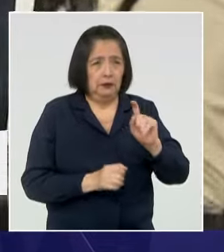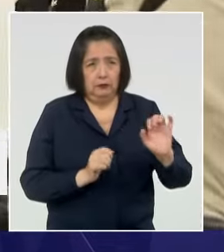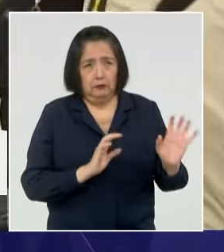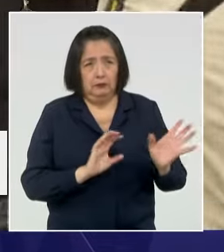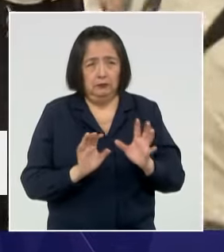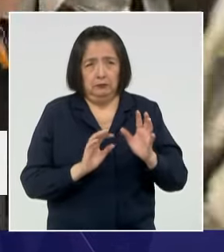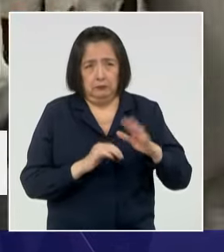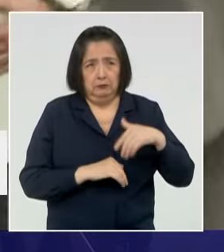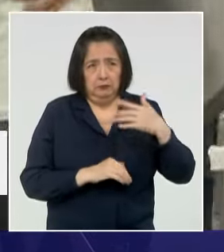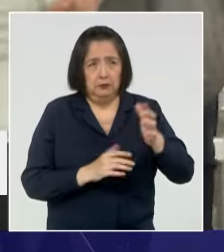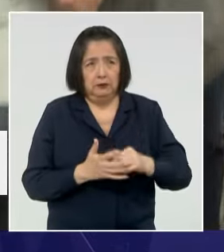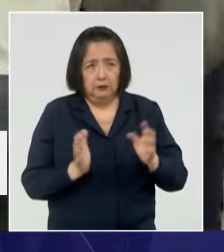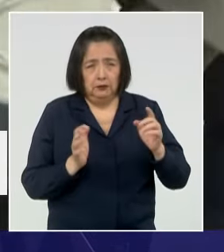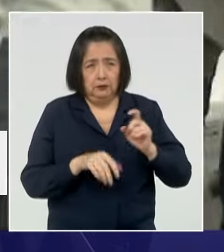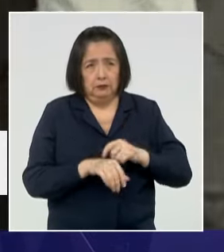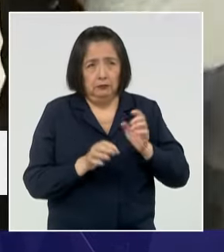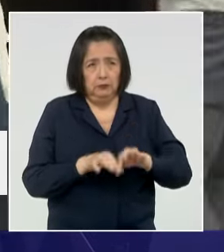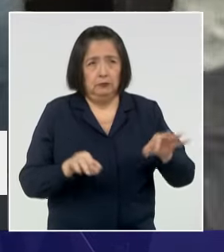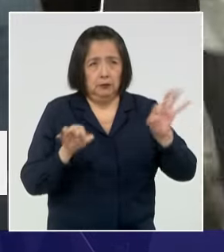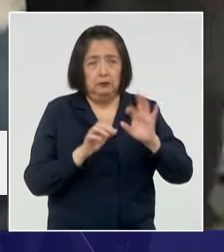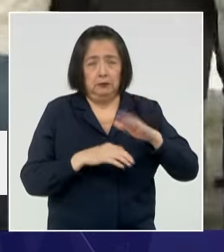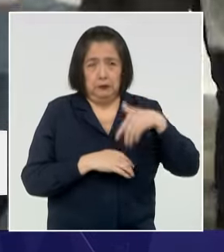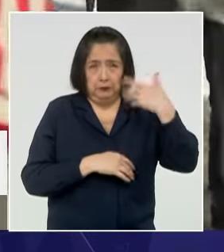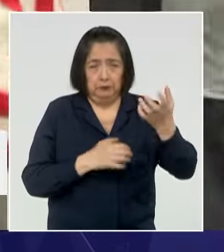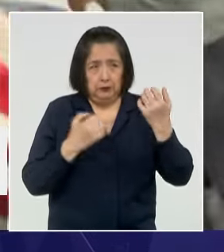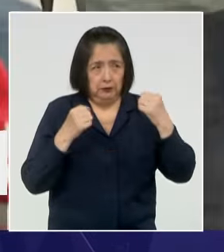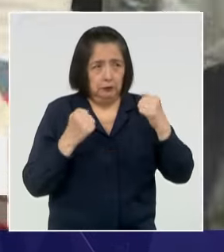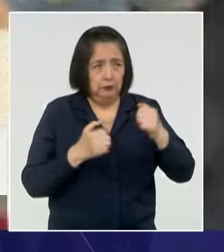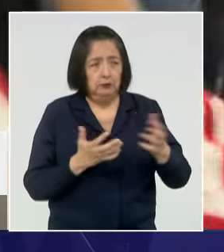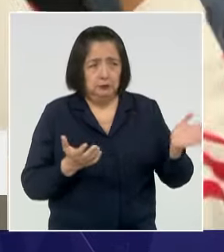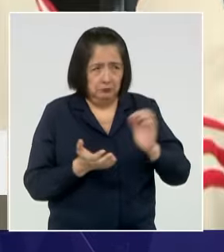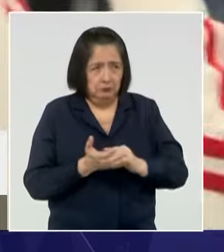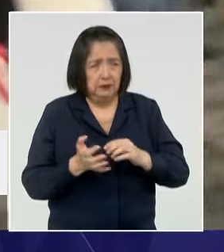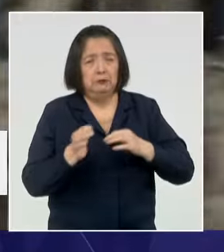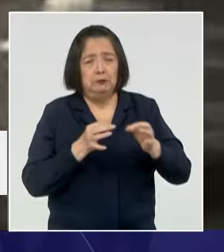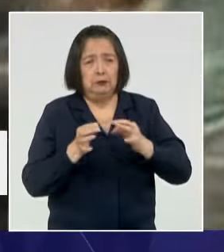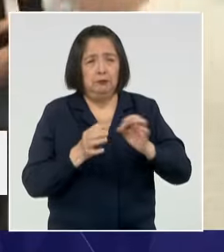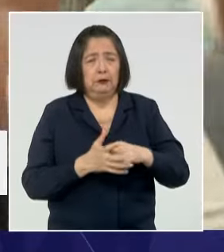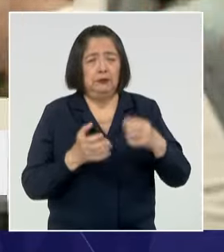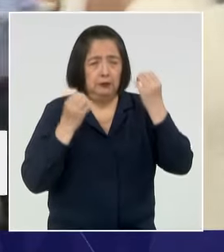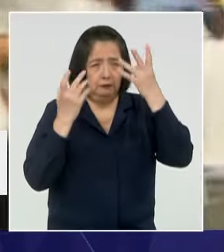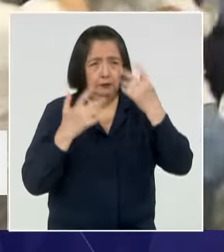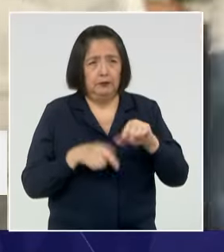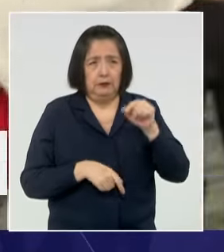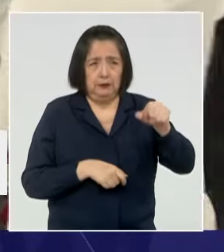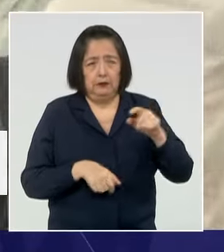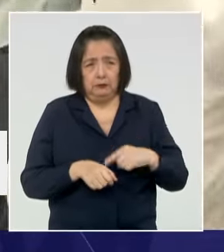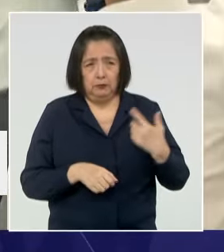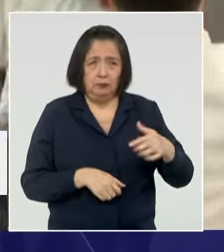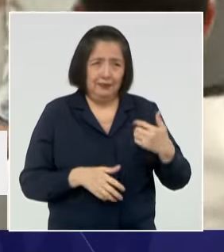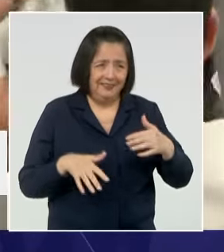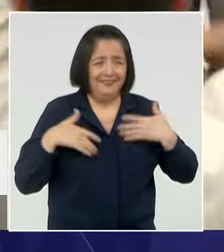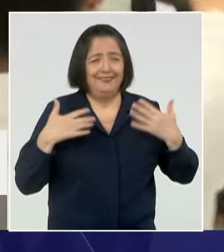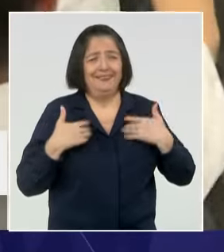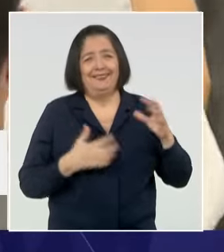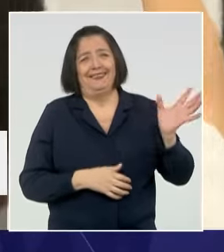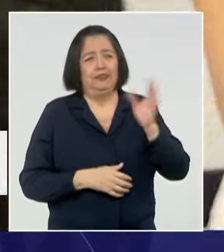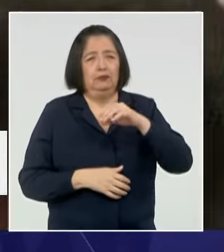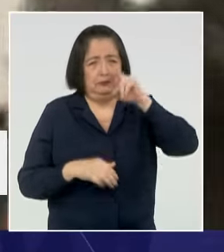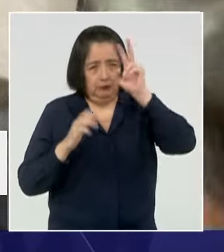este momento importante, porque luego en el bloque deportivo vamos a ampliar toda la información de este momento que nos alegra a todos